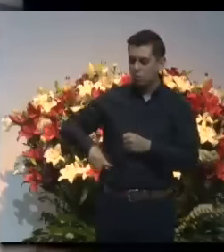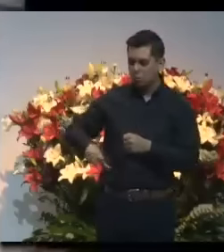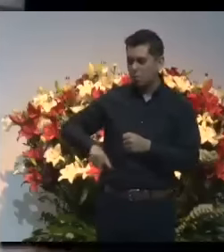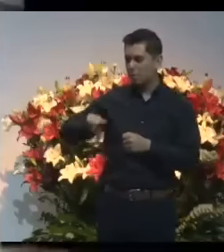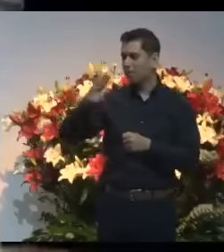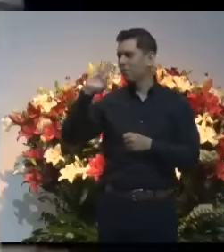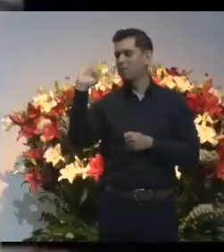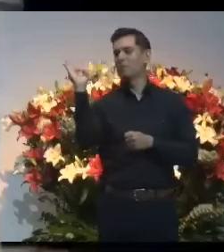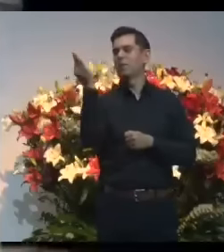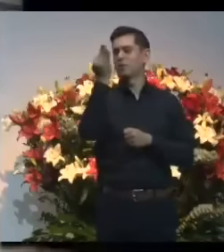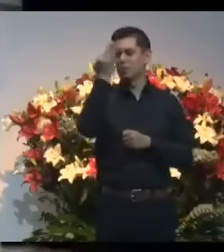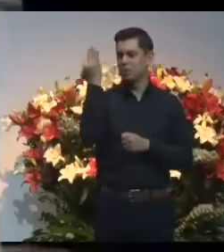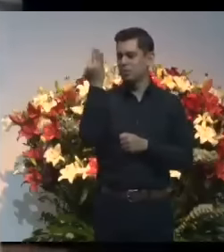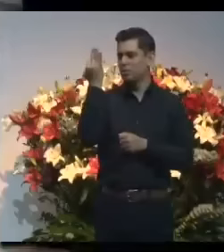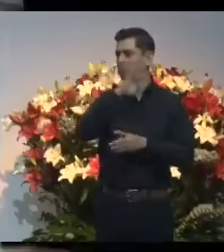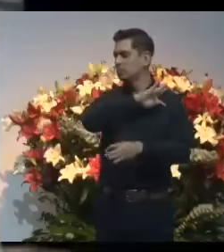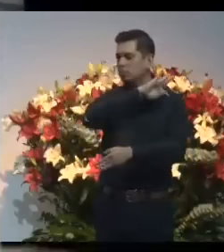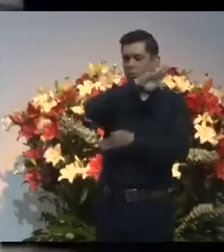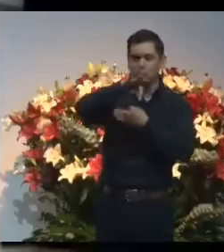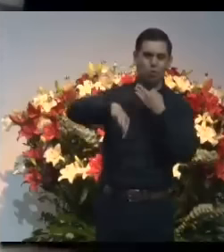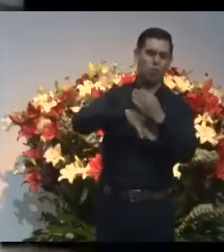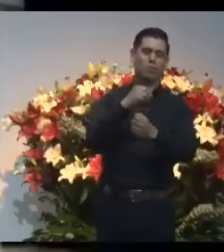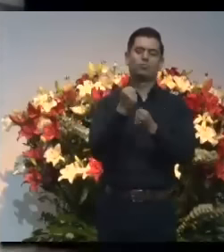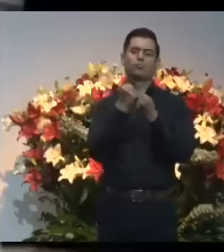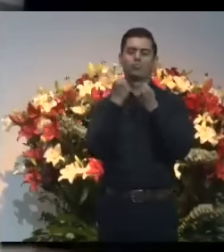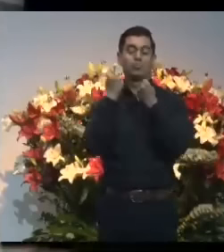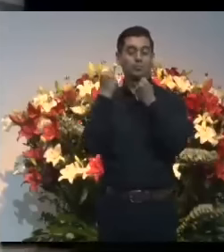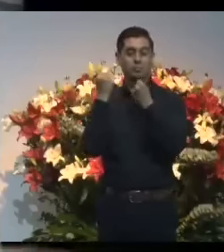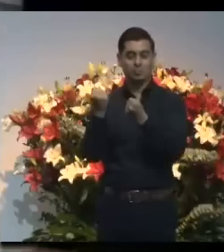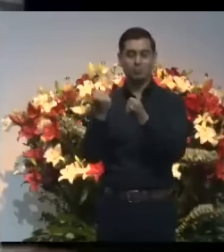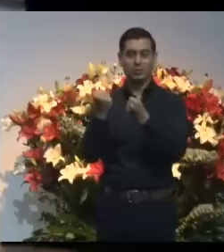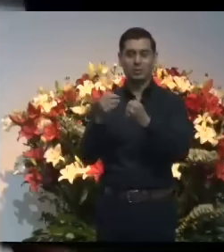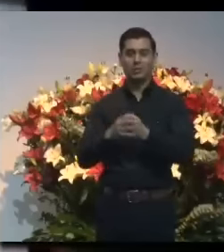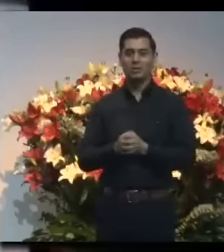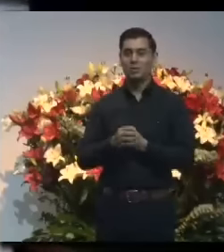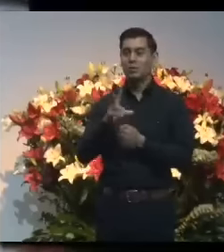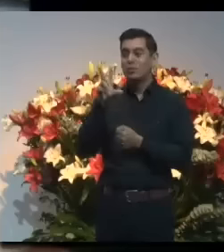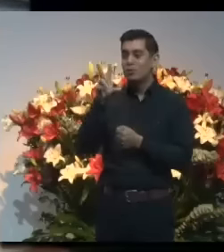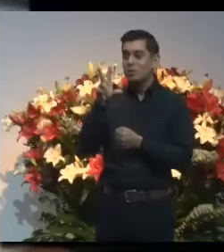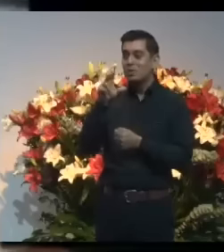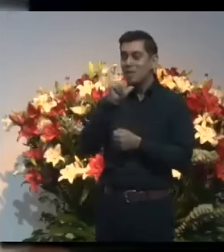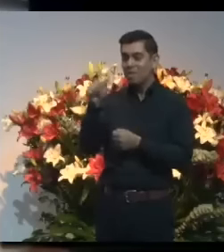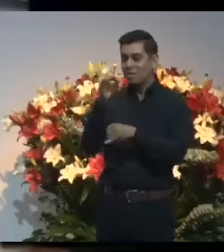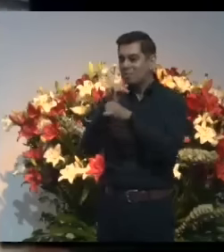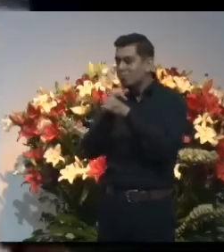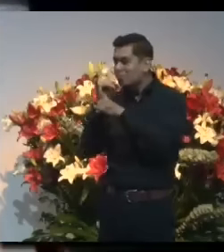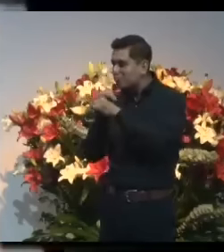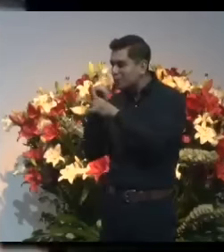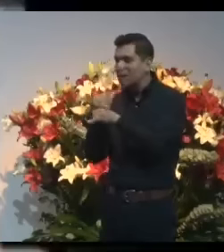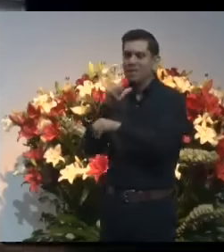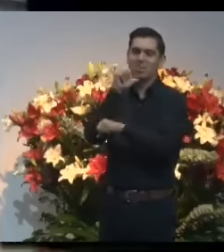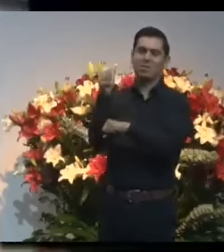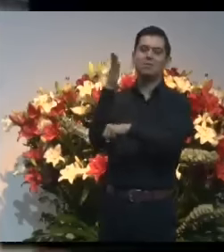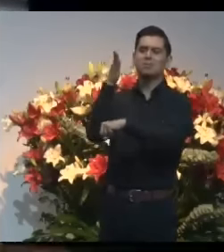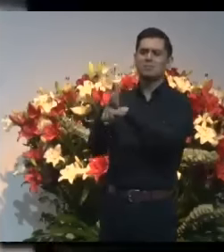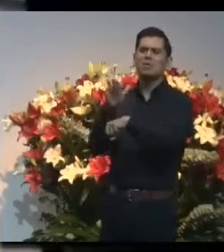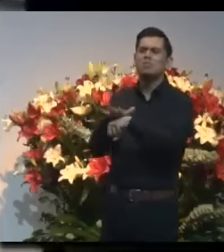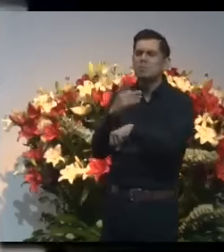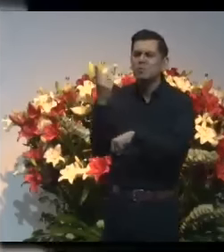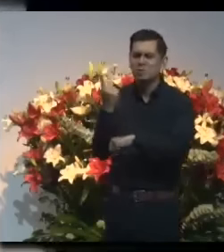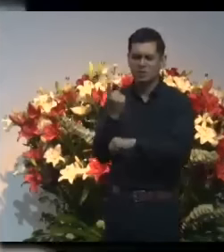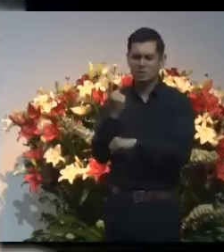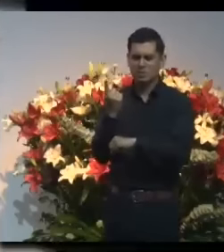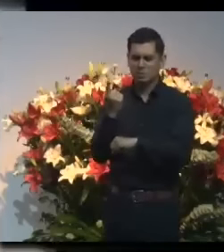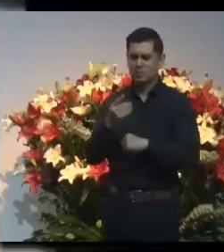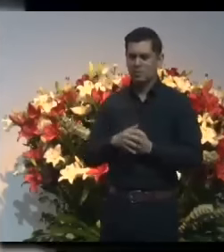federal, con todo el poder, no los investiga y los castiga? ¿Por qué? O sea,